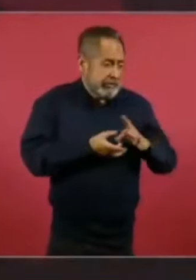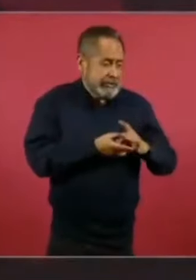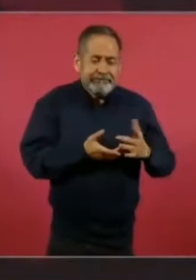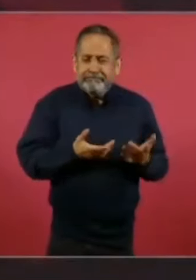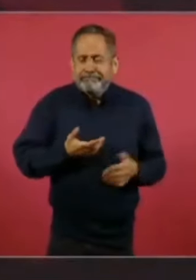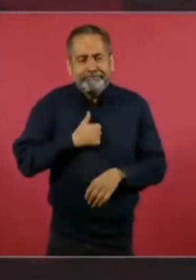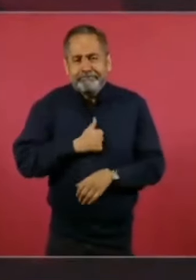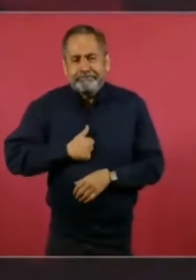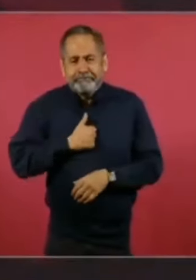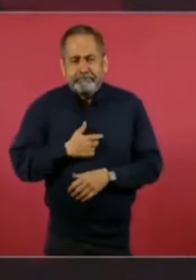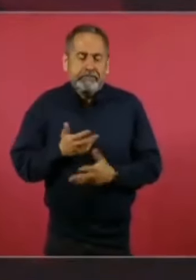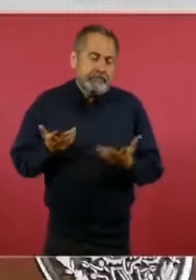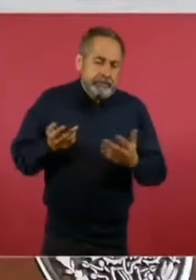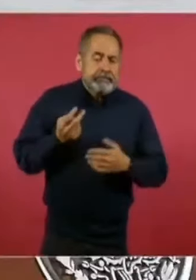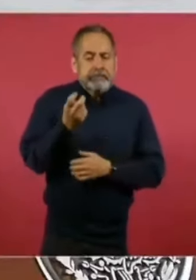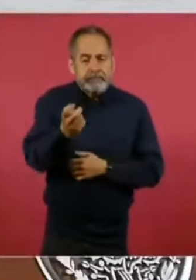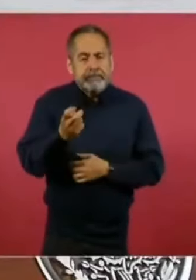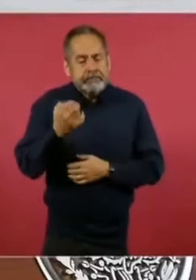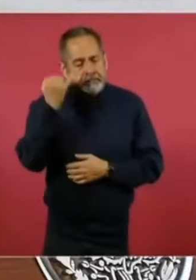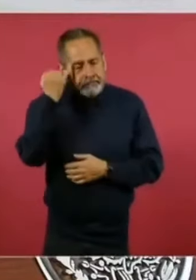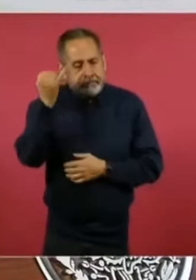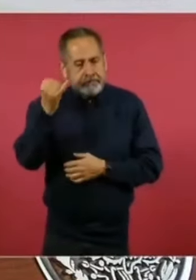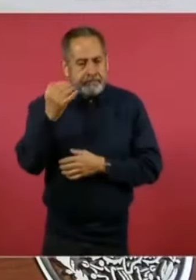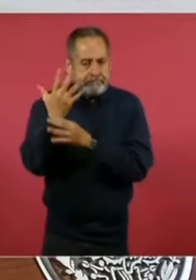Yo ahora creo,